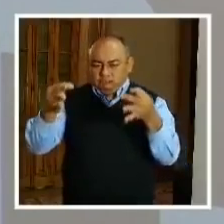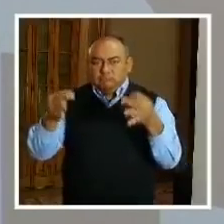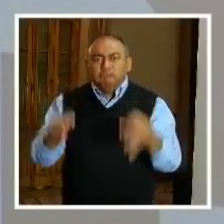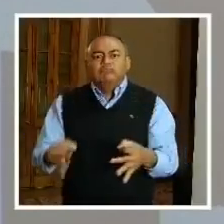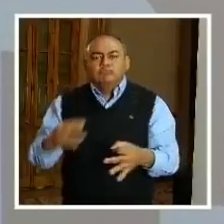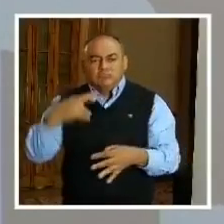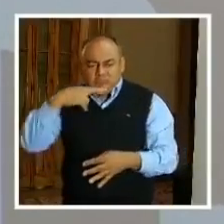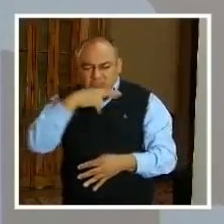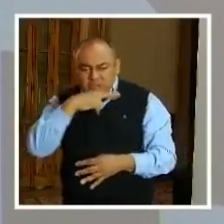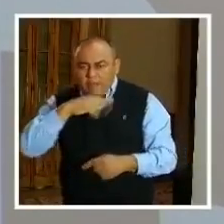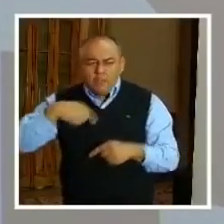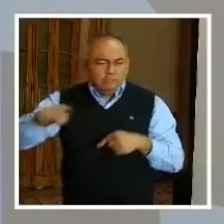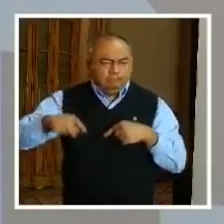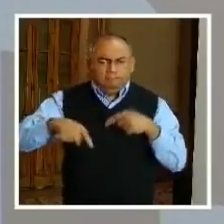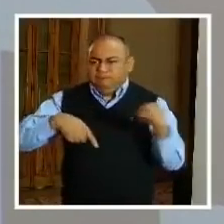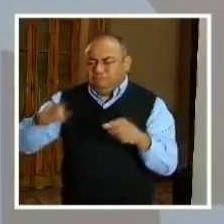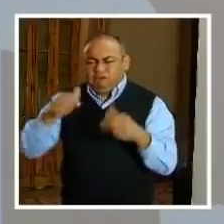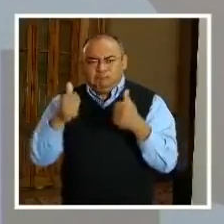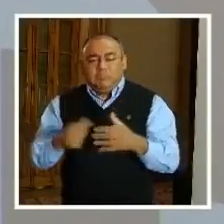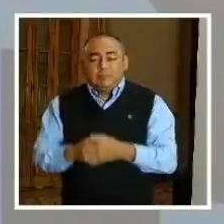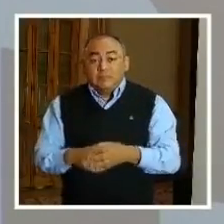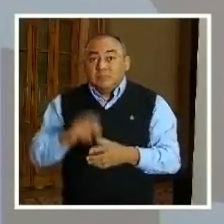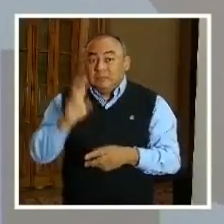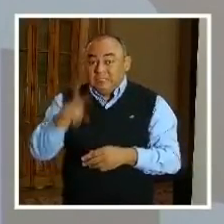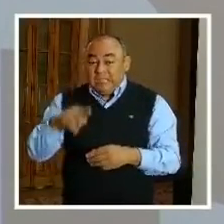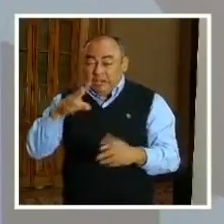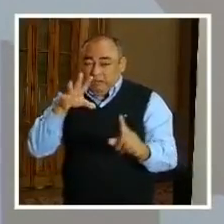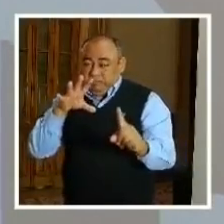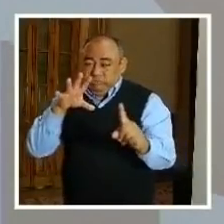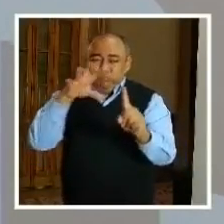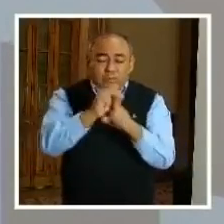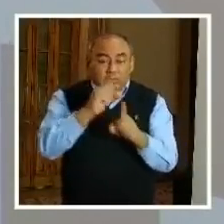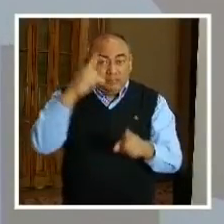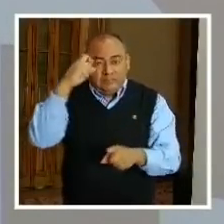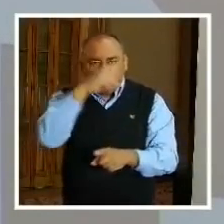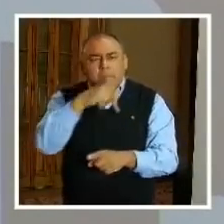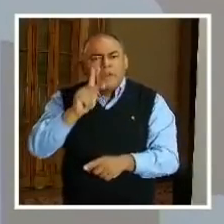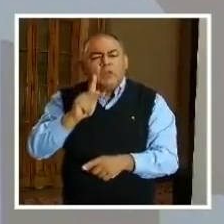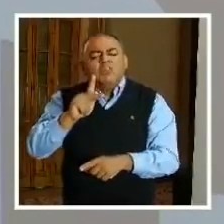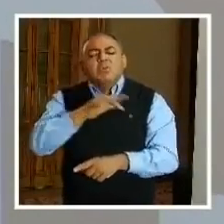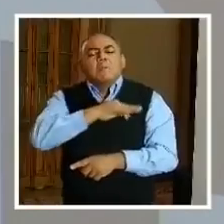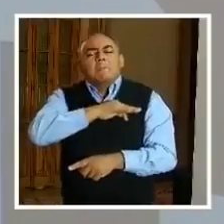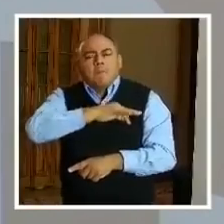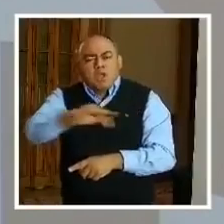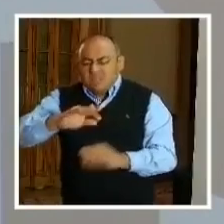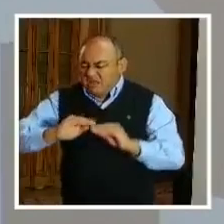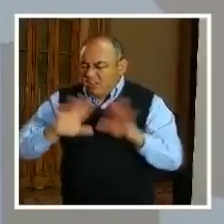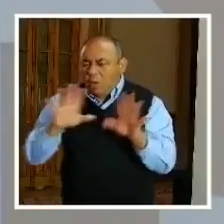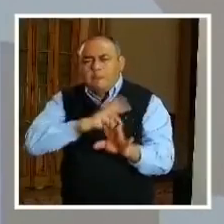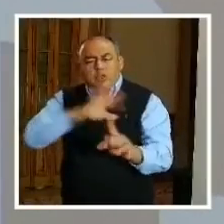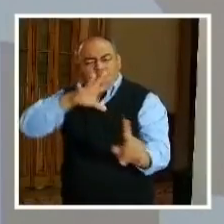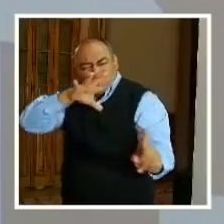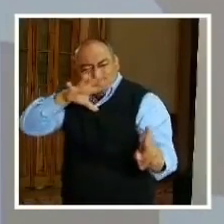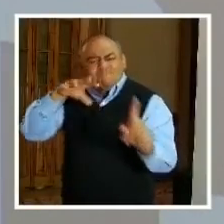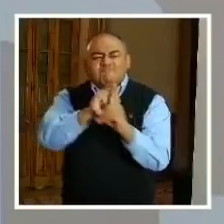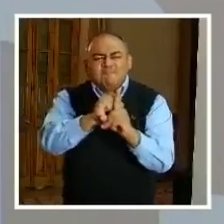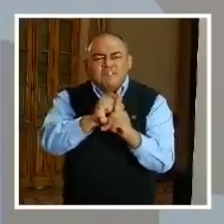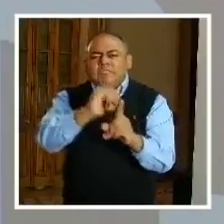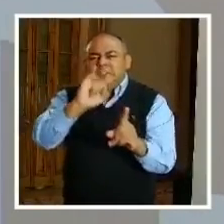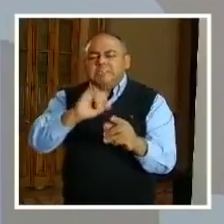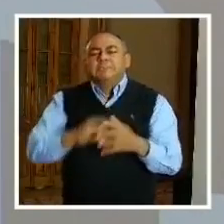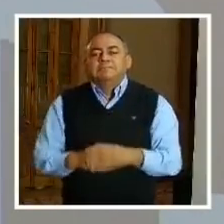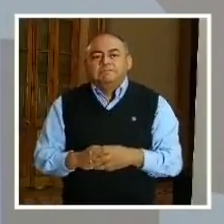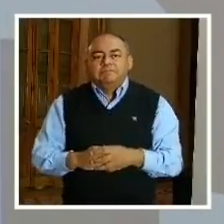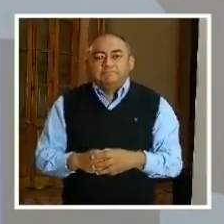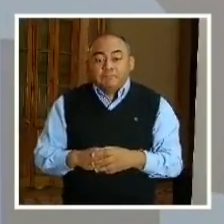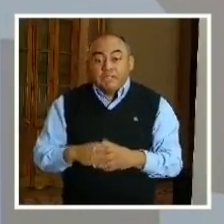y que el reto es enorme, pero lo vamos a lograr. Vamos a hacer en 6 años,